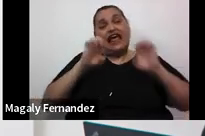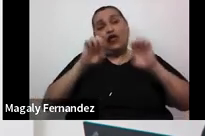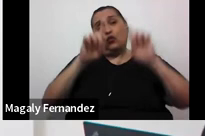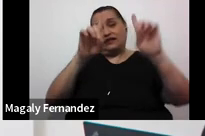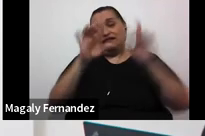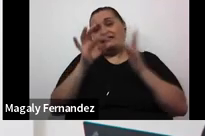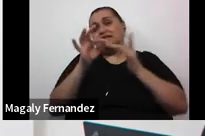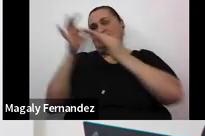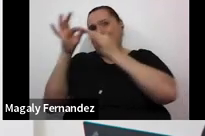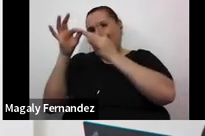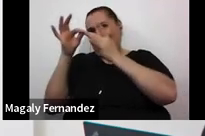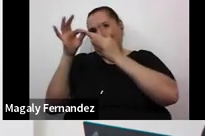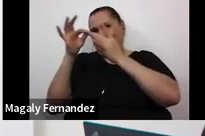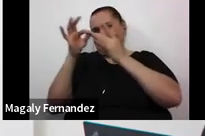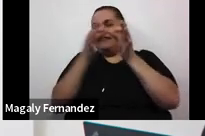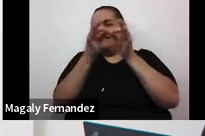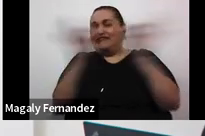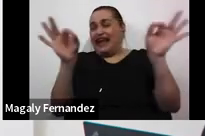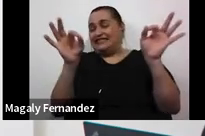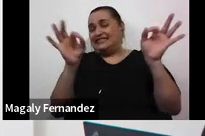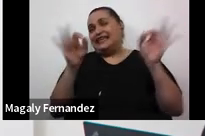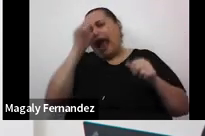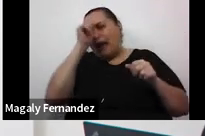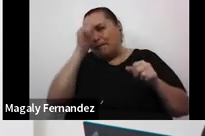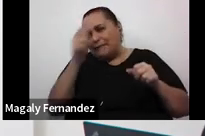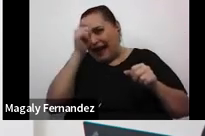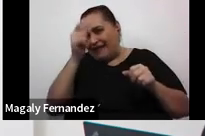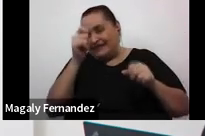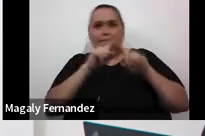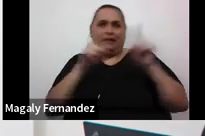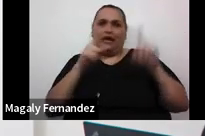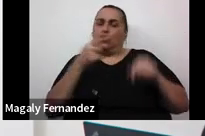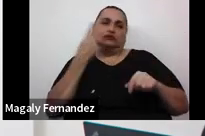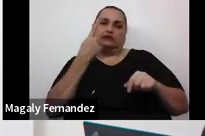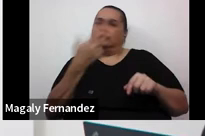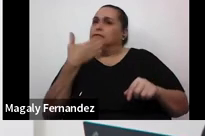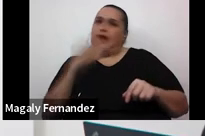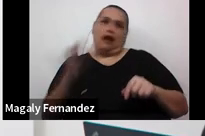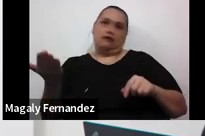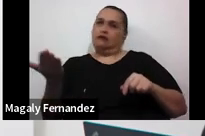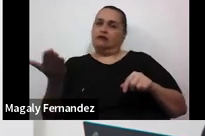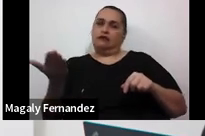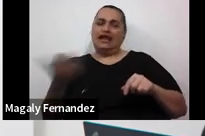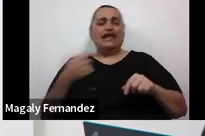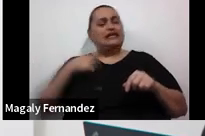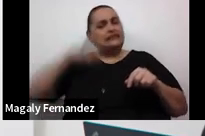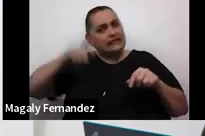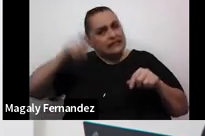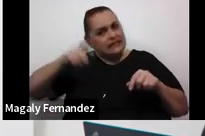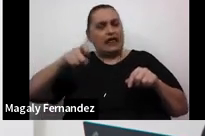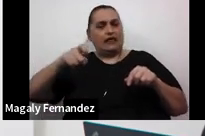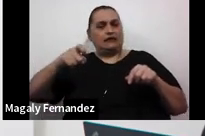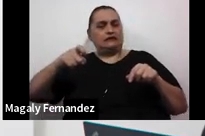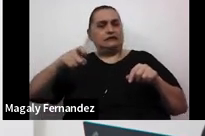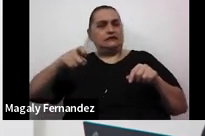término que quiso ser amable pero que nos deja mal parados yo muchas veces digo que lo que hay son necesidades